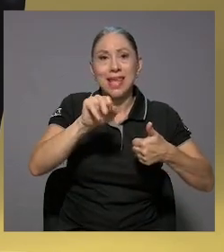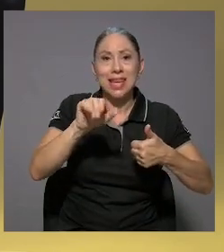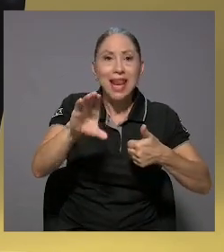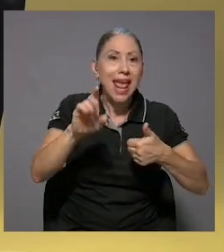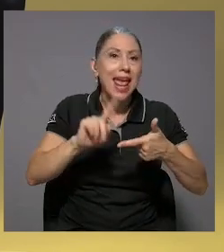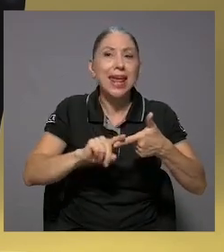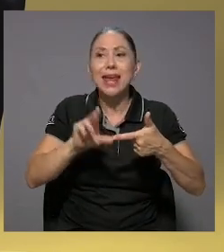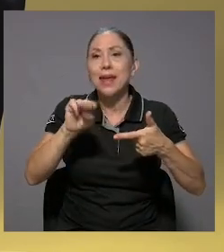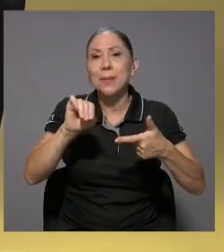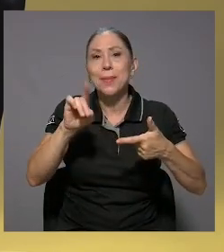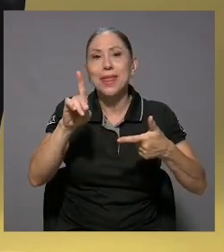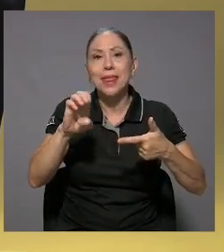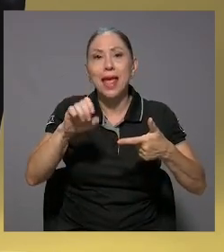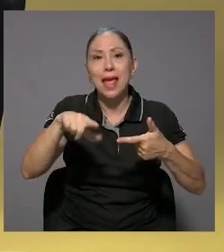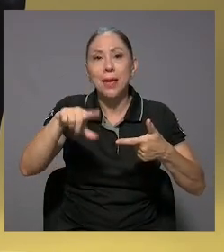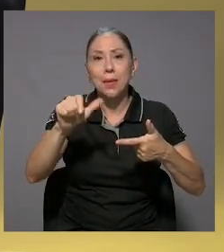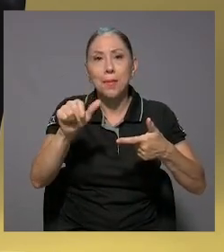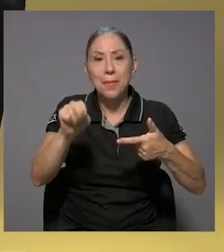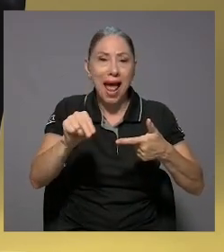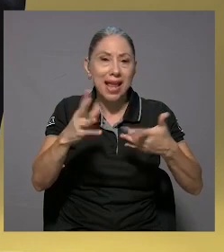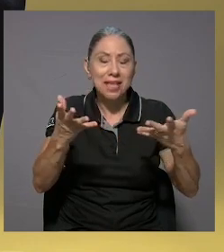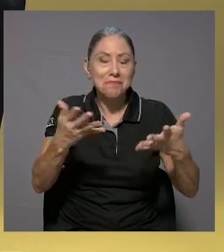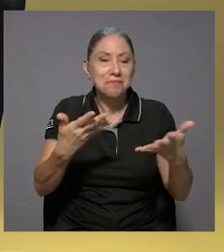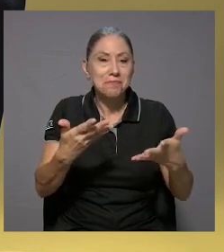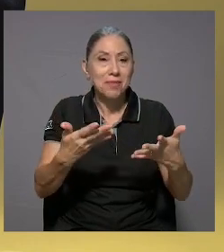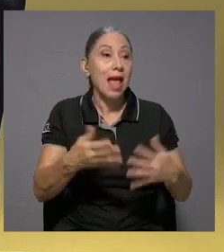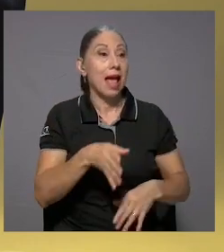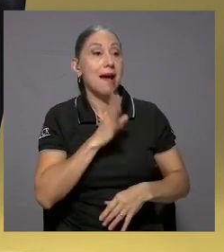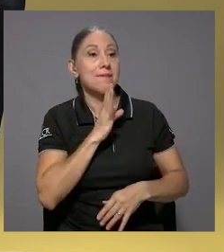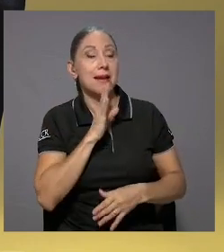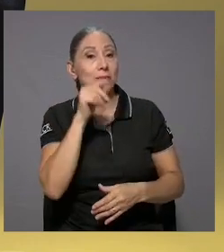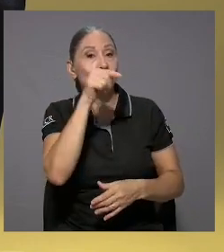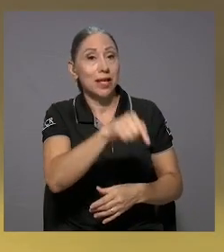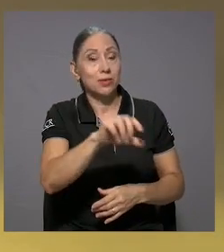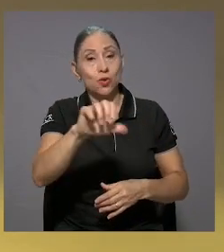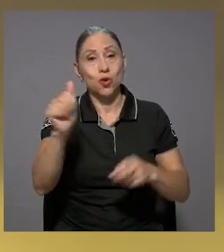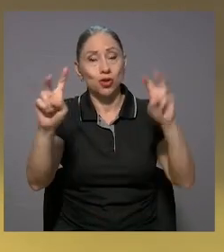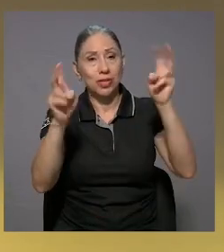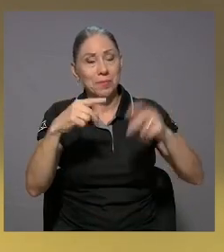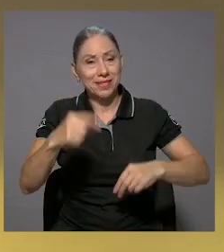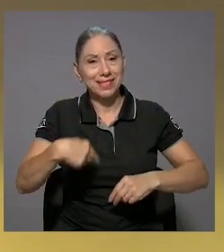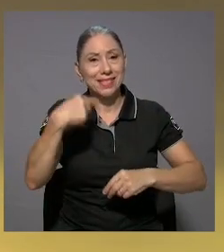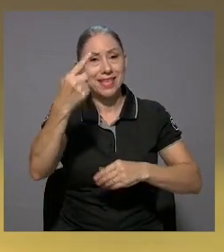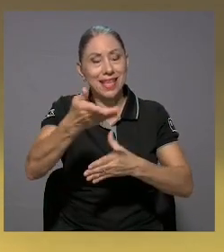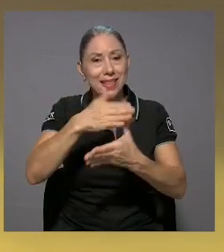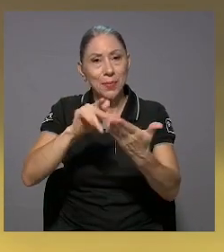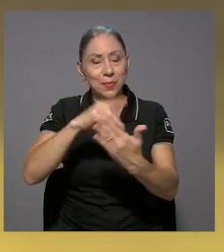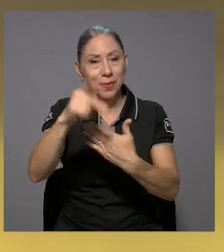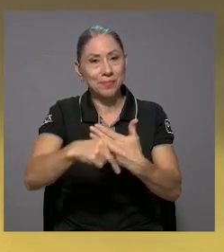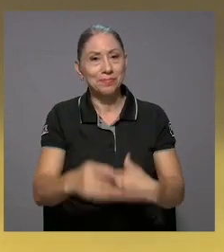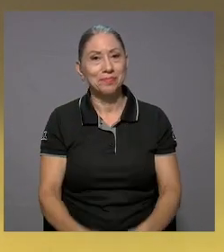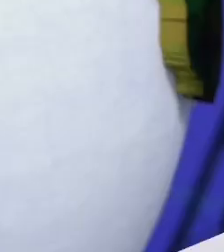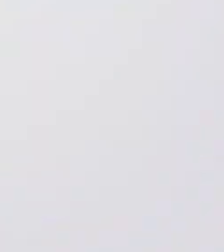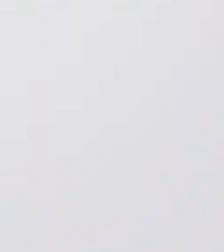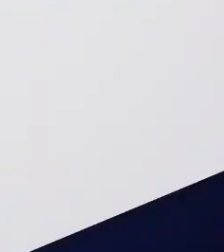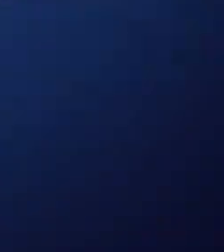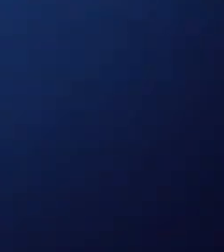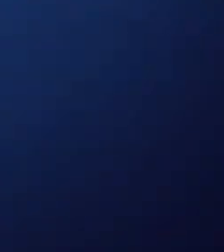INEC, Mideplan, etcétera, el demás. Hablaremos, profesora, de eso y de otros temas en el siguiente segmento.